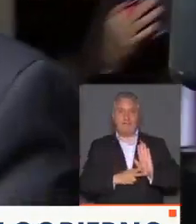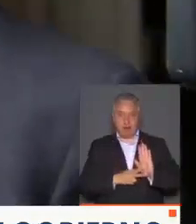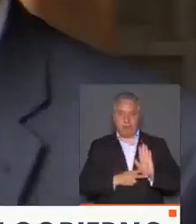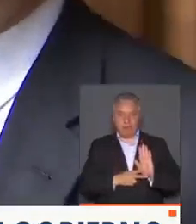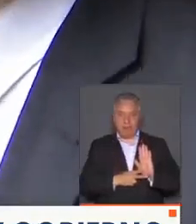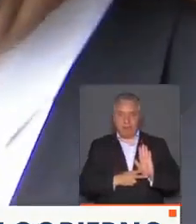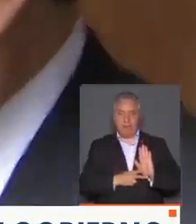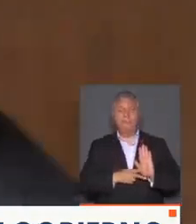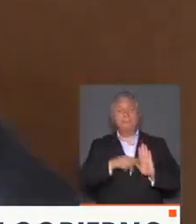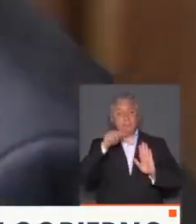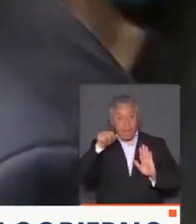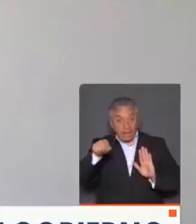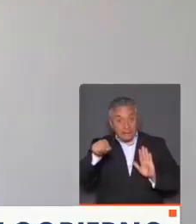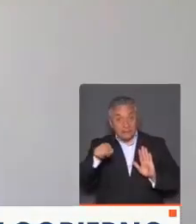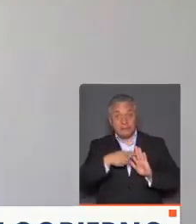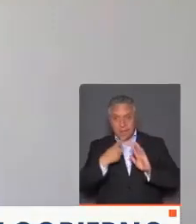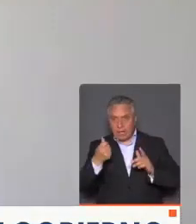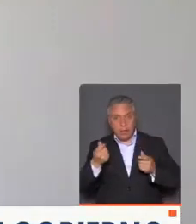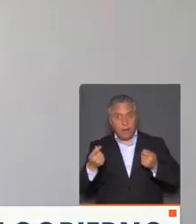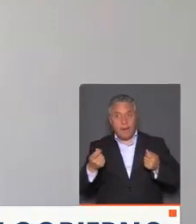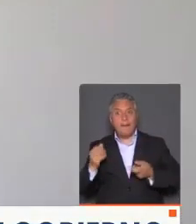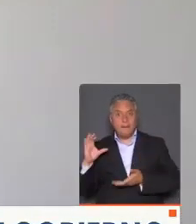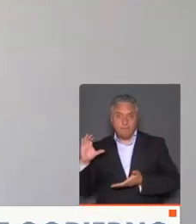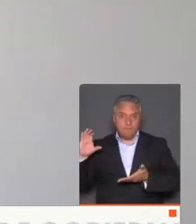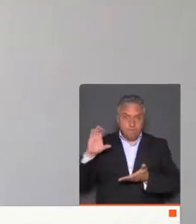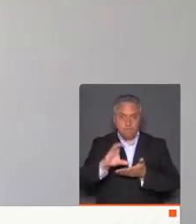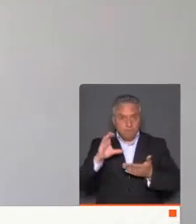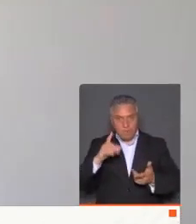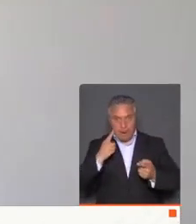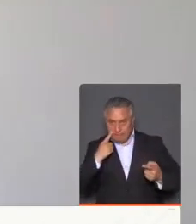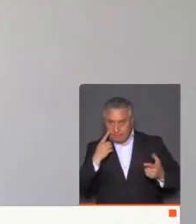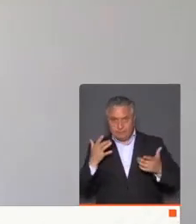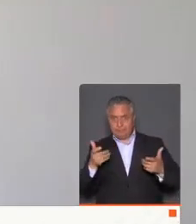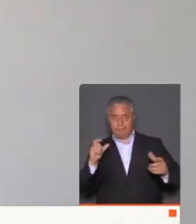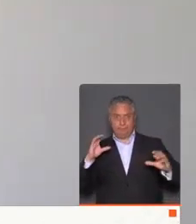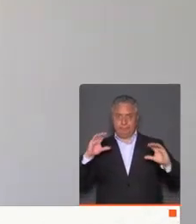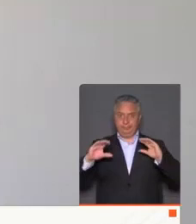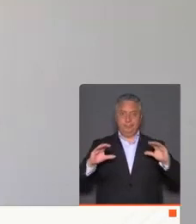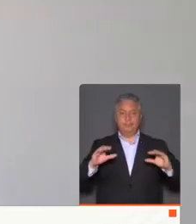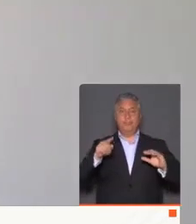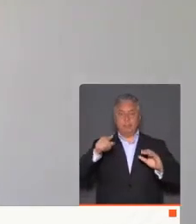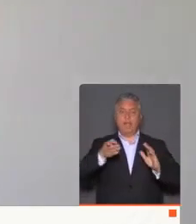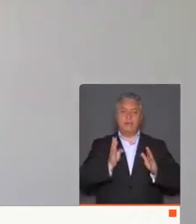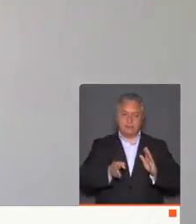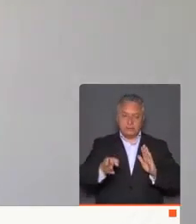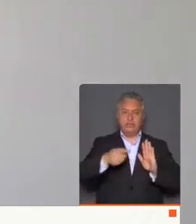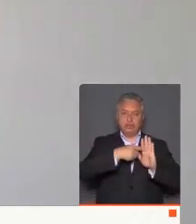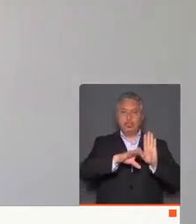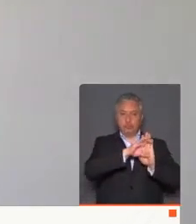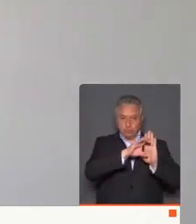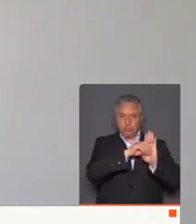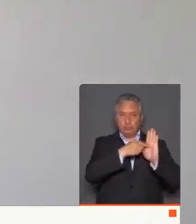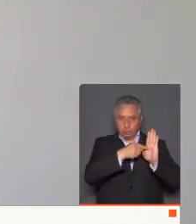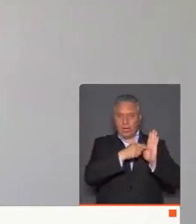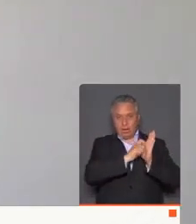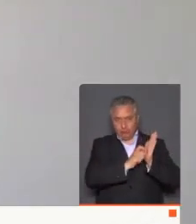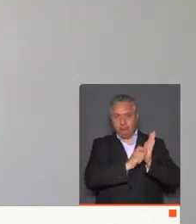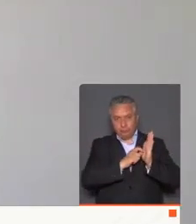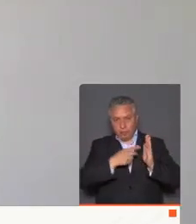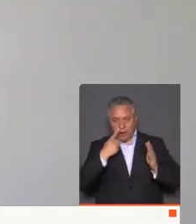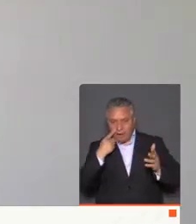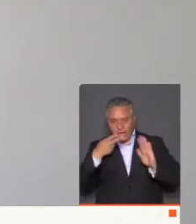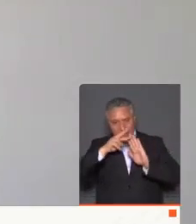incidiendo en las decisiones de inversión vamos a seguir discutiendo la reforma constitucional y un conjunto de reformas estructurales